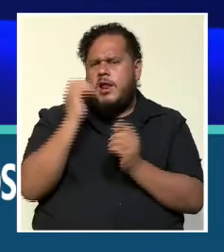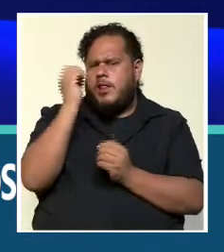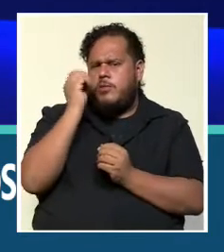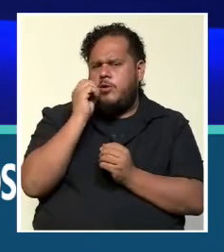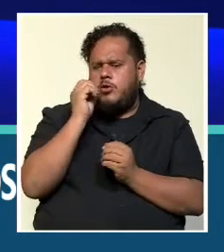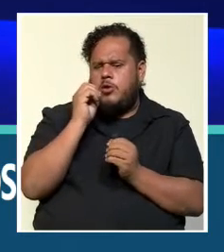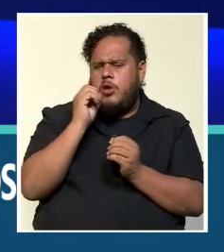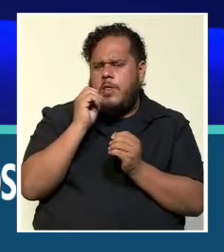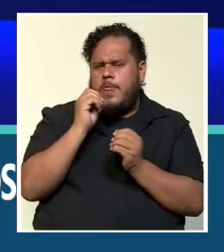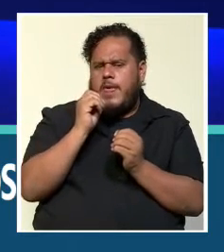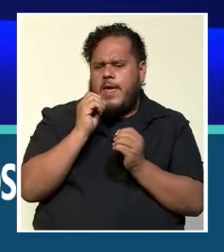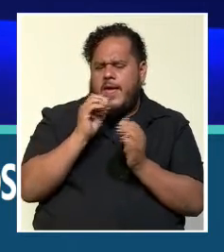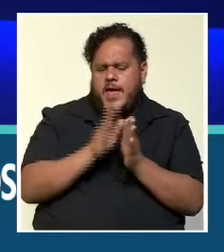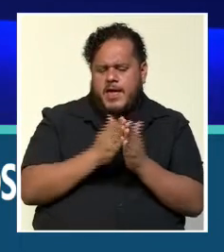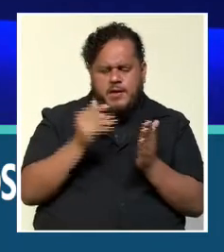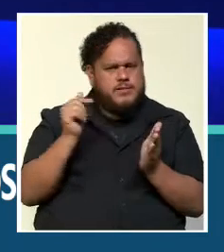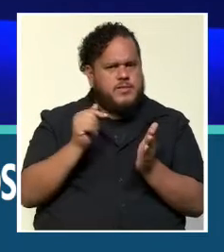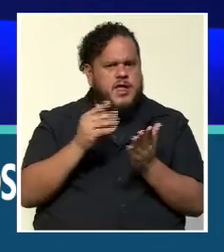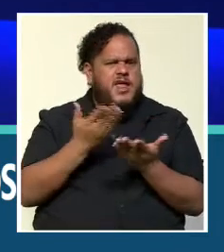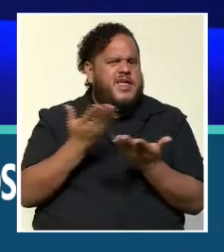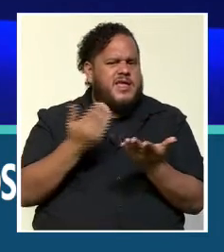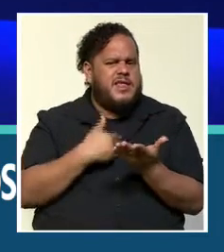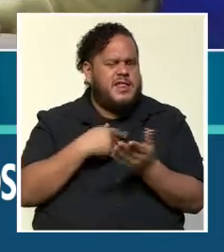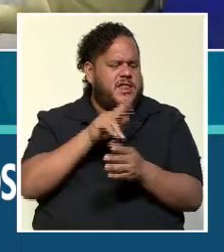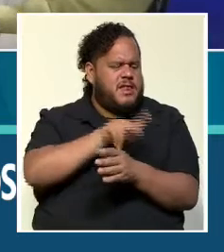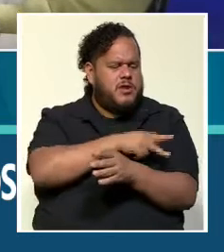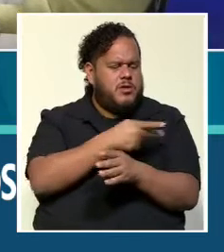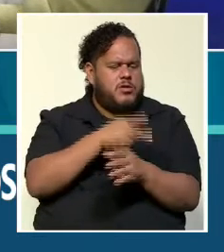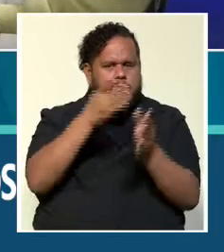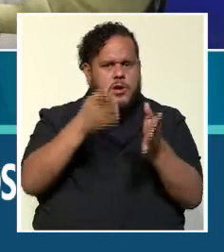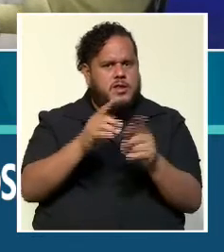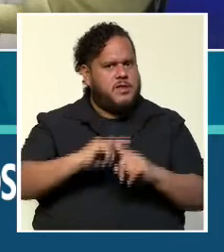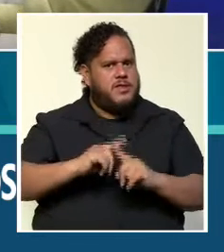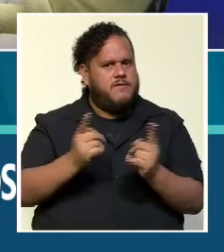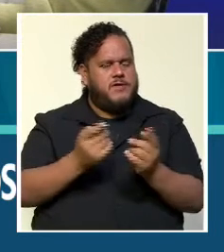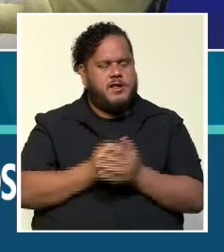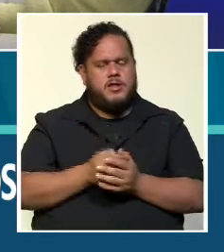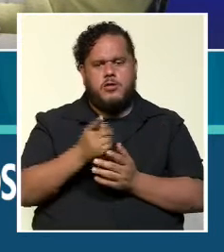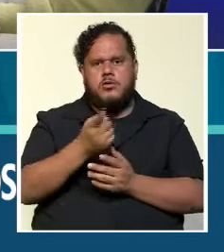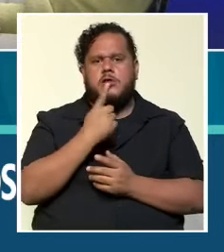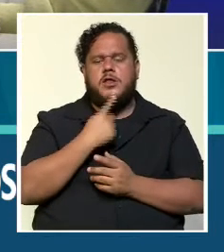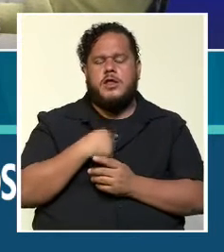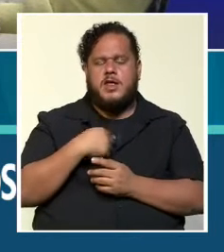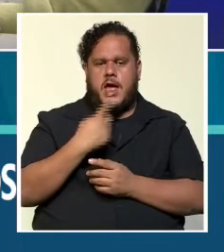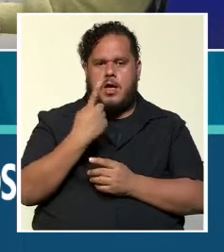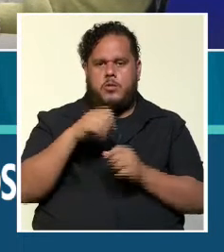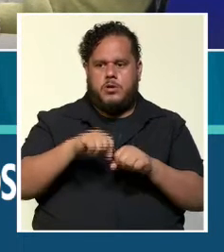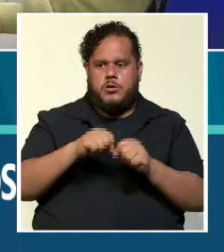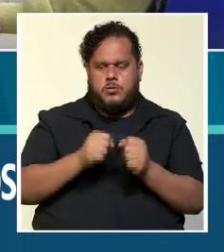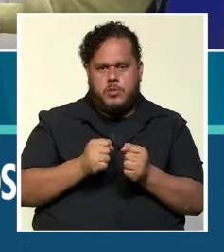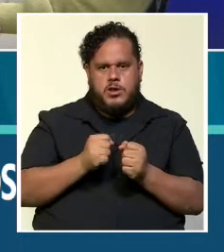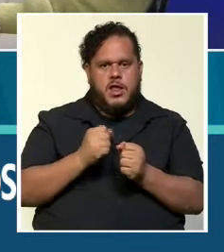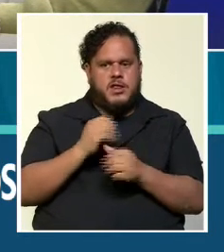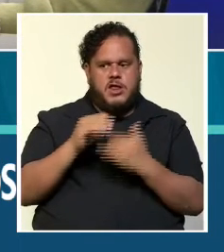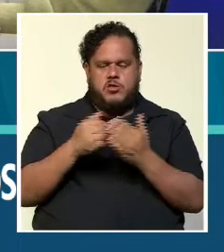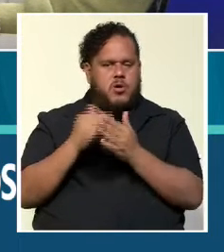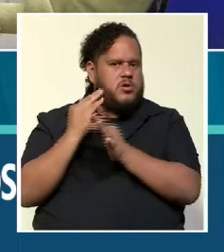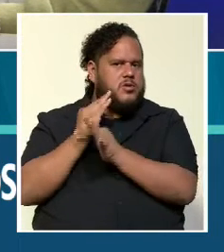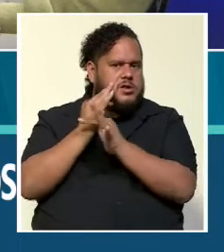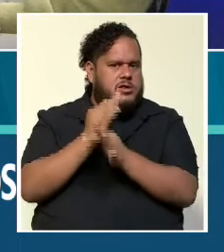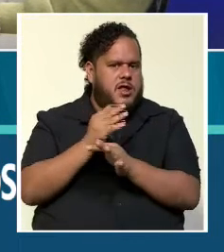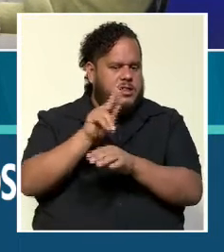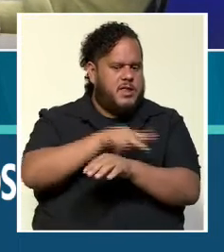tenían estos poetas de diferente? Vos recién decías que hay una ruptura del canon tradicional de la